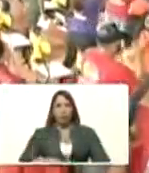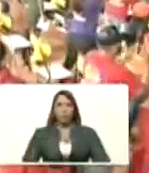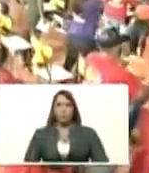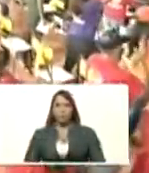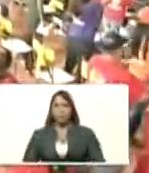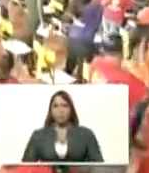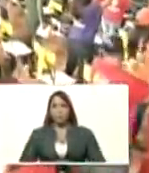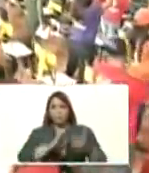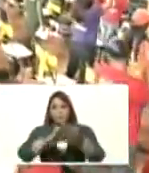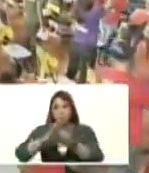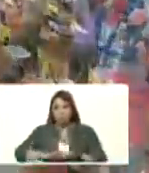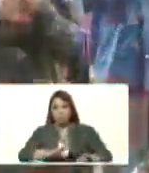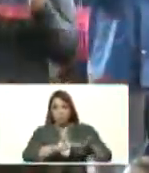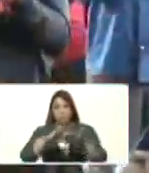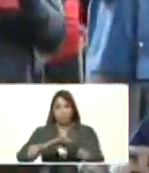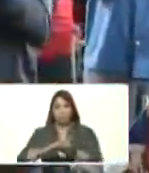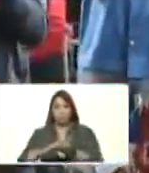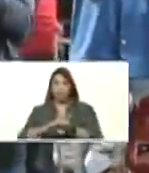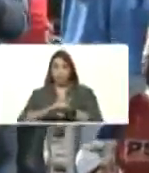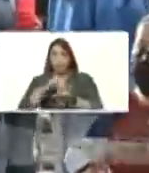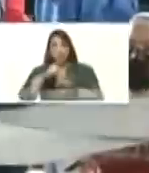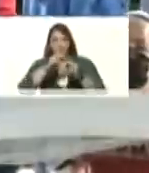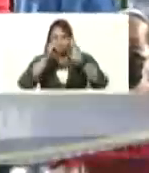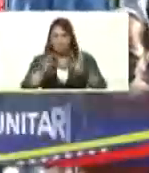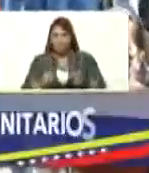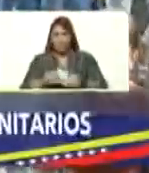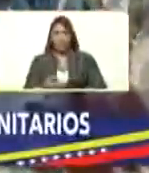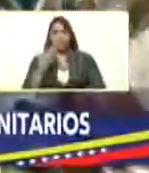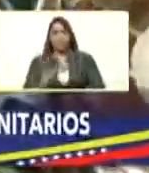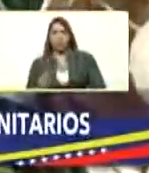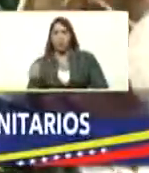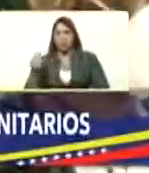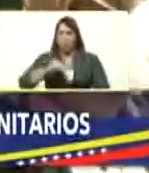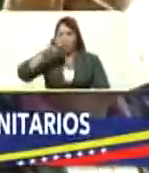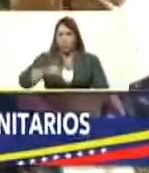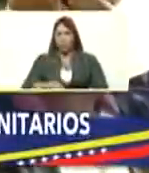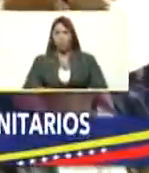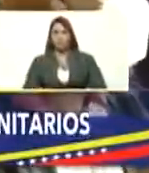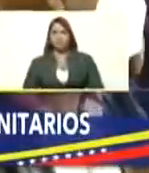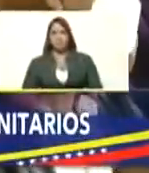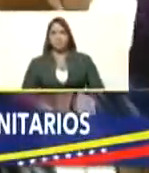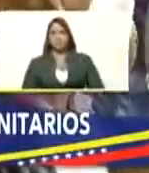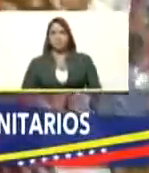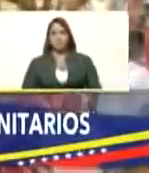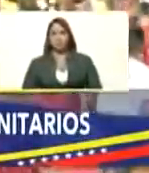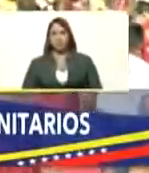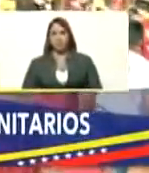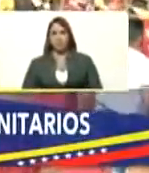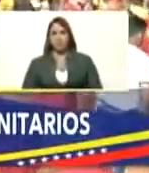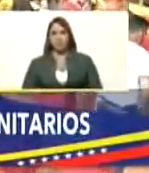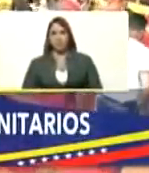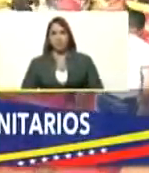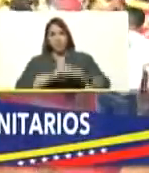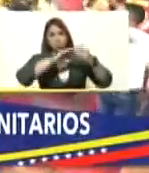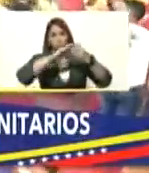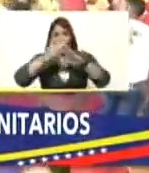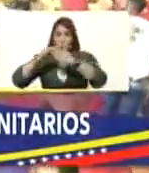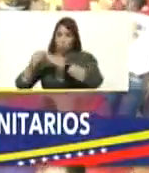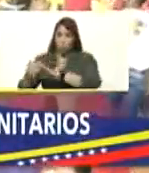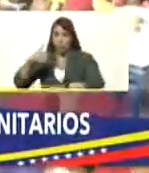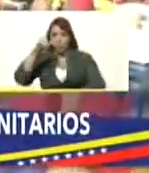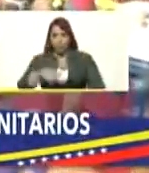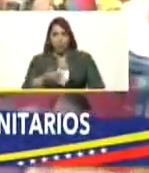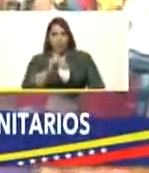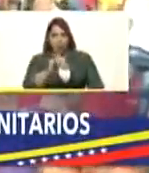y resolviendo. Este es el método. Importante agregar, presidente, que Estas comunidades, así como saben